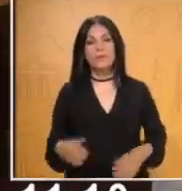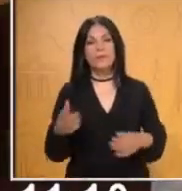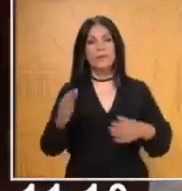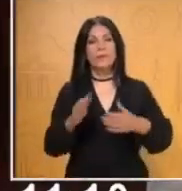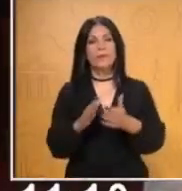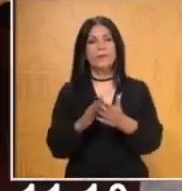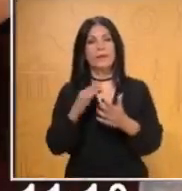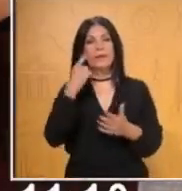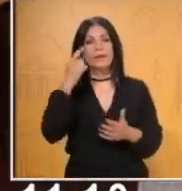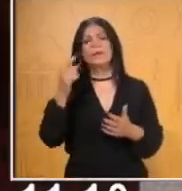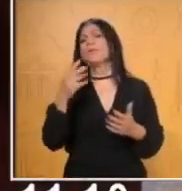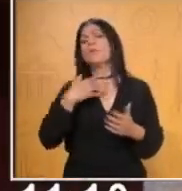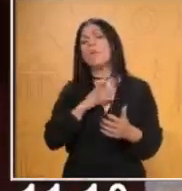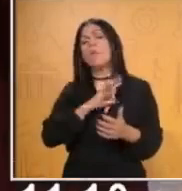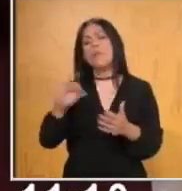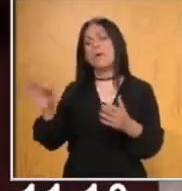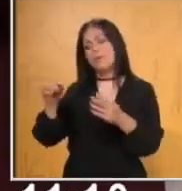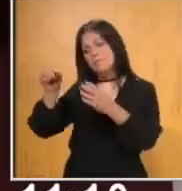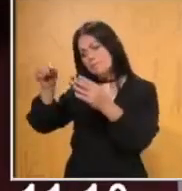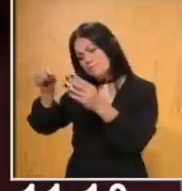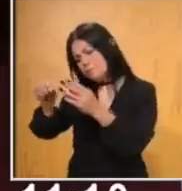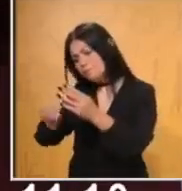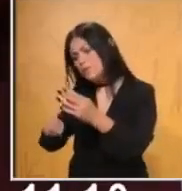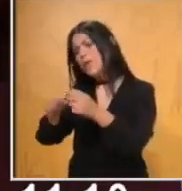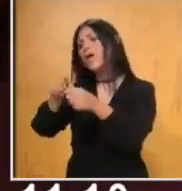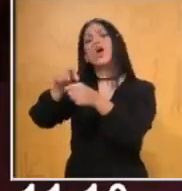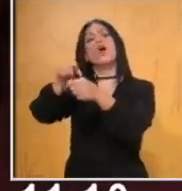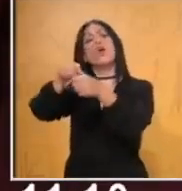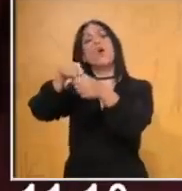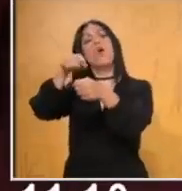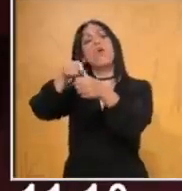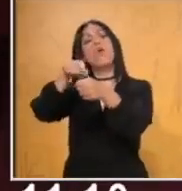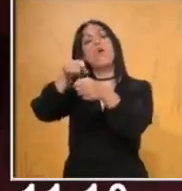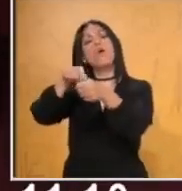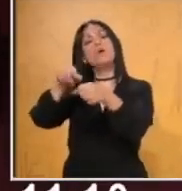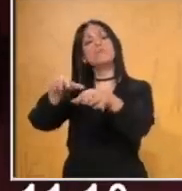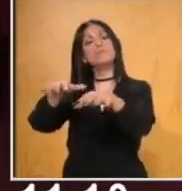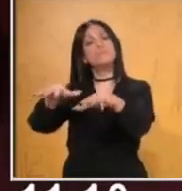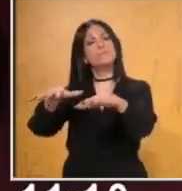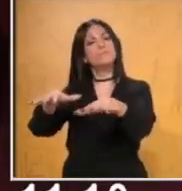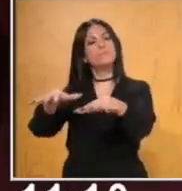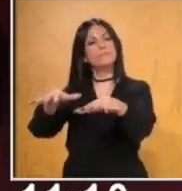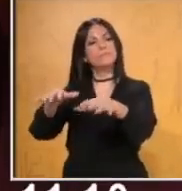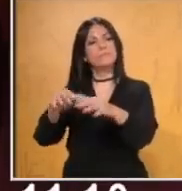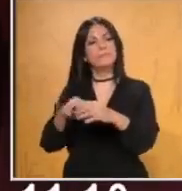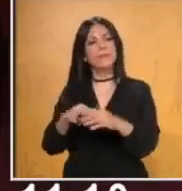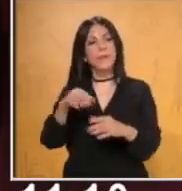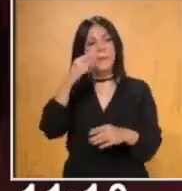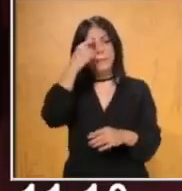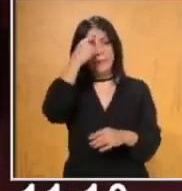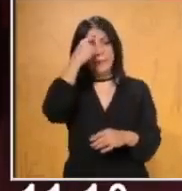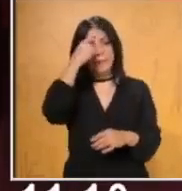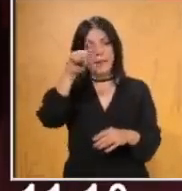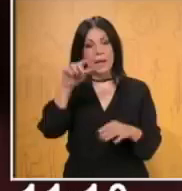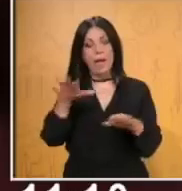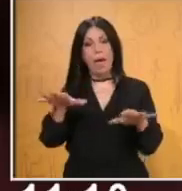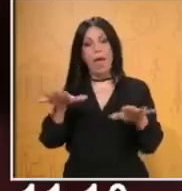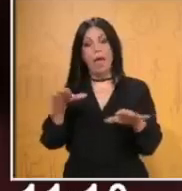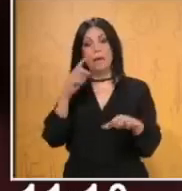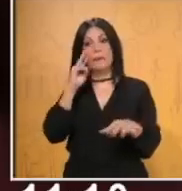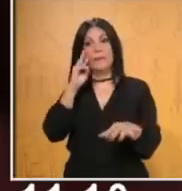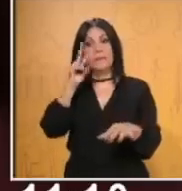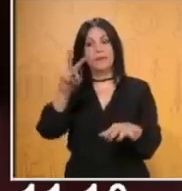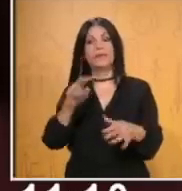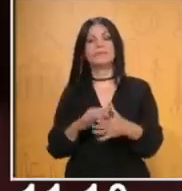remarques con un marcador, con alguna pluma, algún lápiz, y te va a quedar de esta manera. Dentro de la